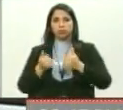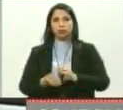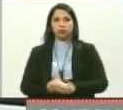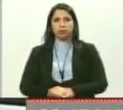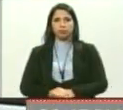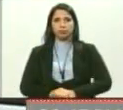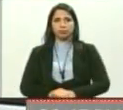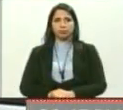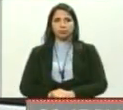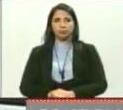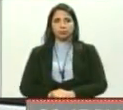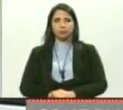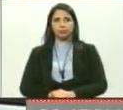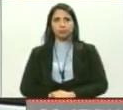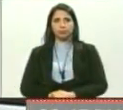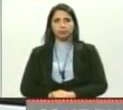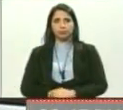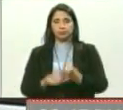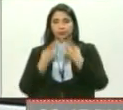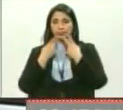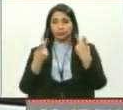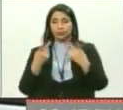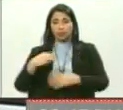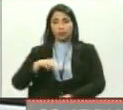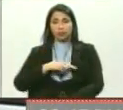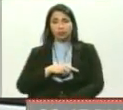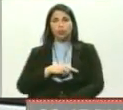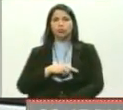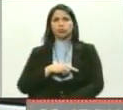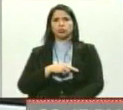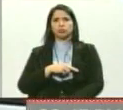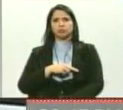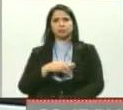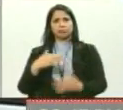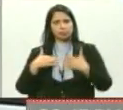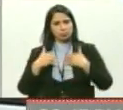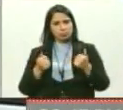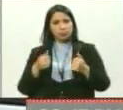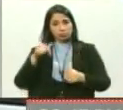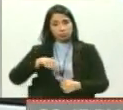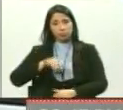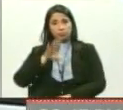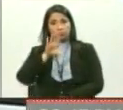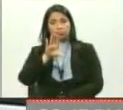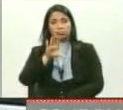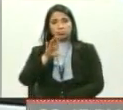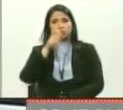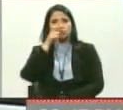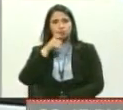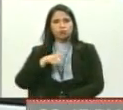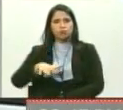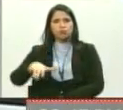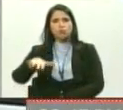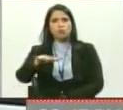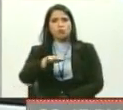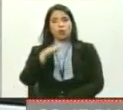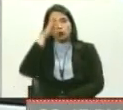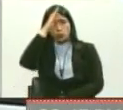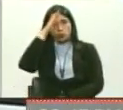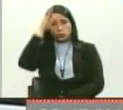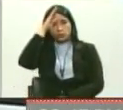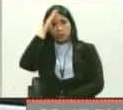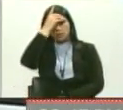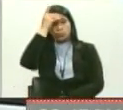que se ha planteado. Nosotros vamos a estar sanos. Este es un país, un pueblo muy consciente,